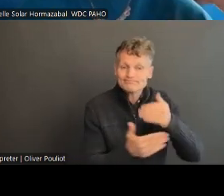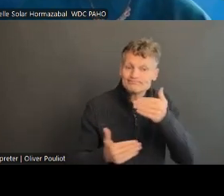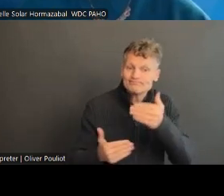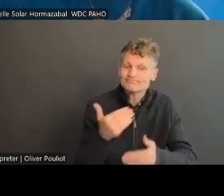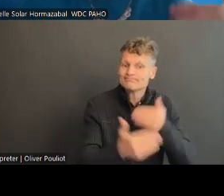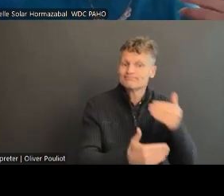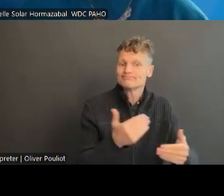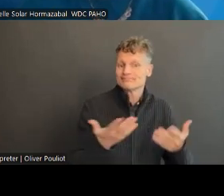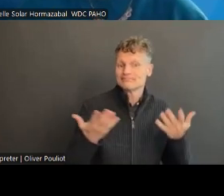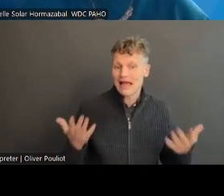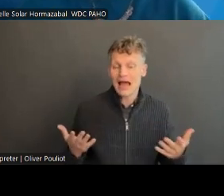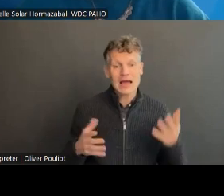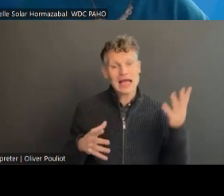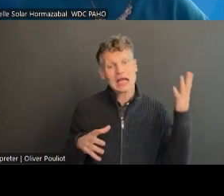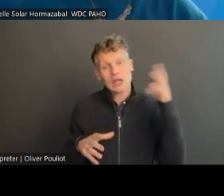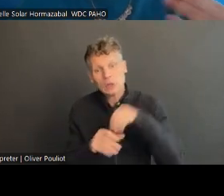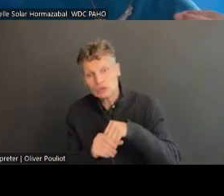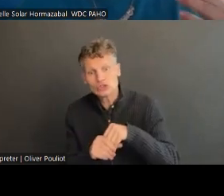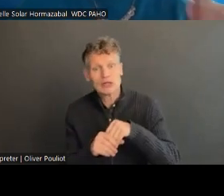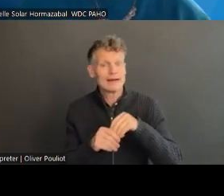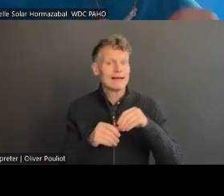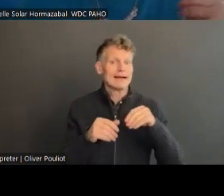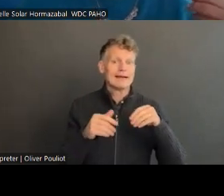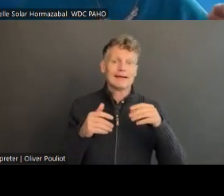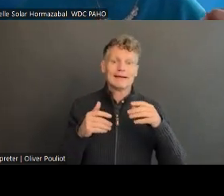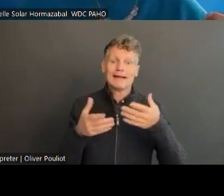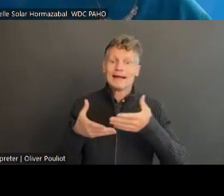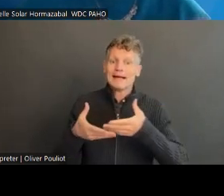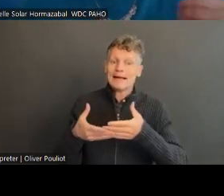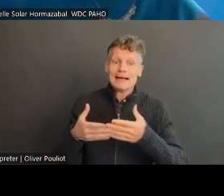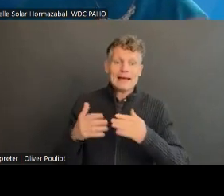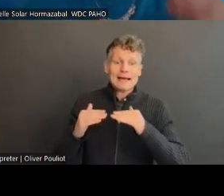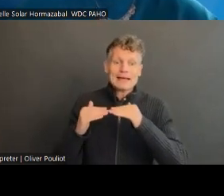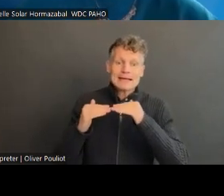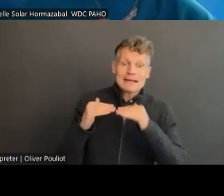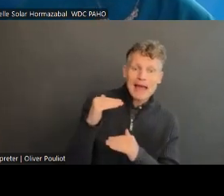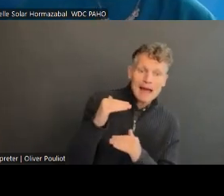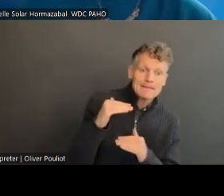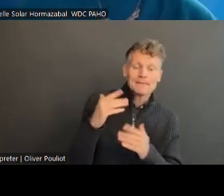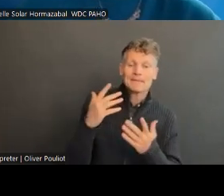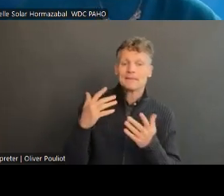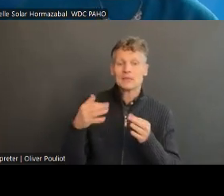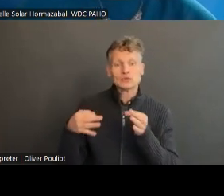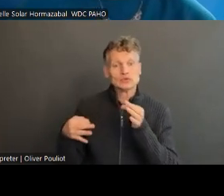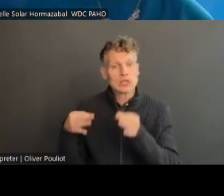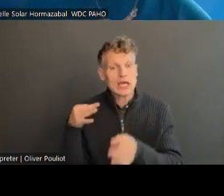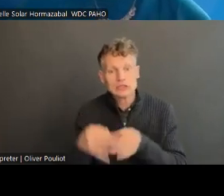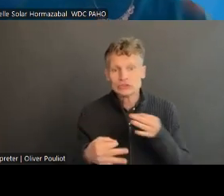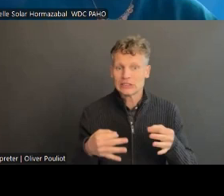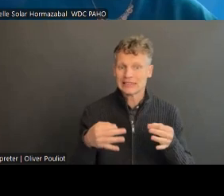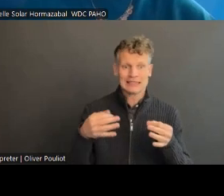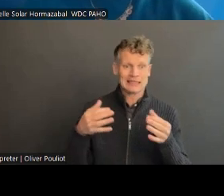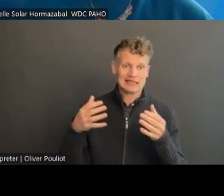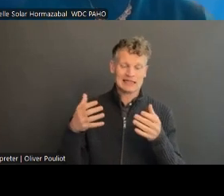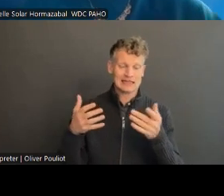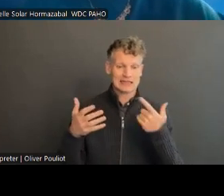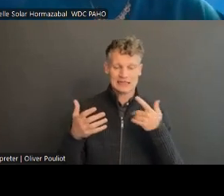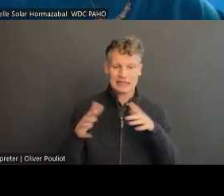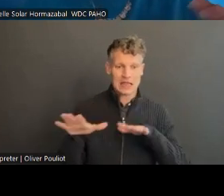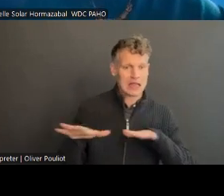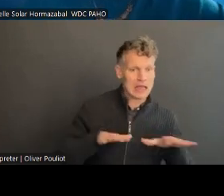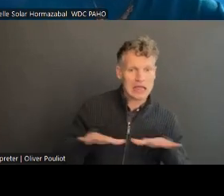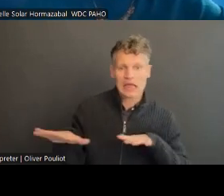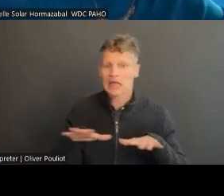en estrategias o planes, pero está centrado en el cómo, no conocer la magnitud de solo las desigualdades o su reconocimiento en